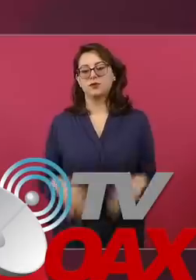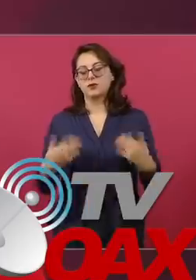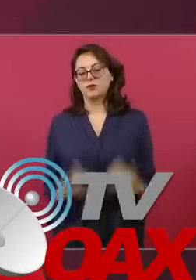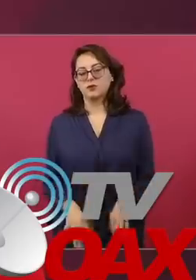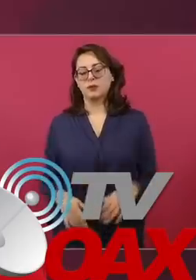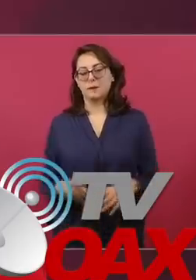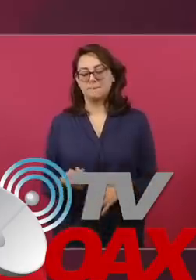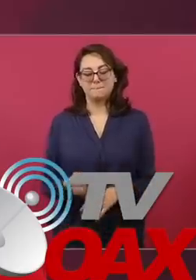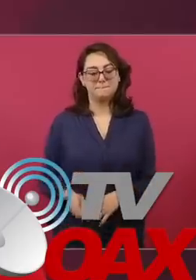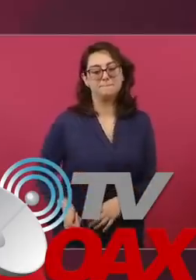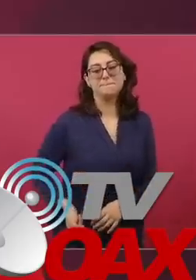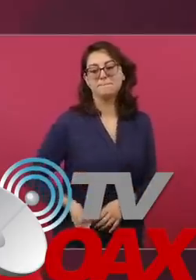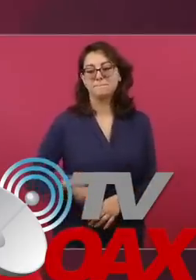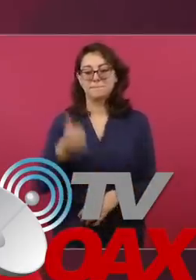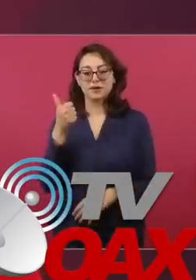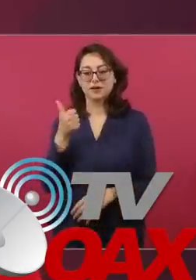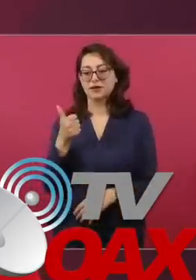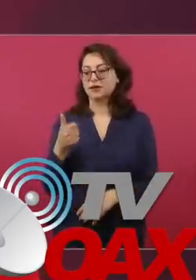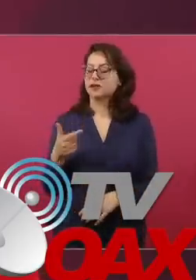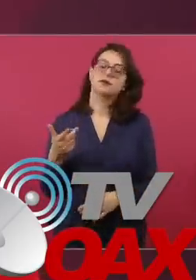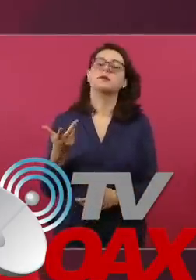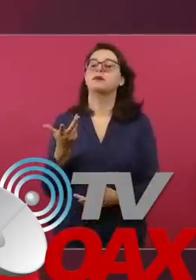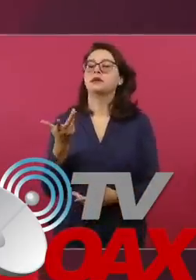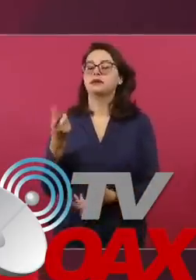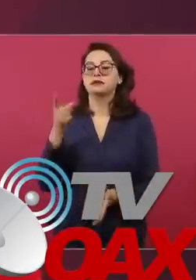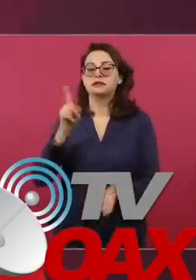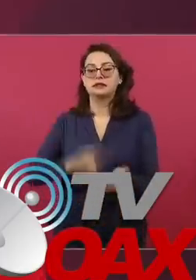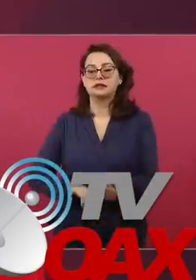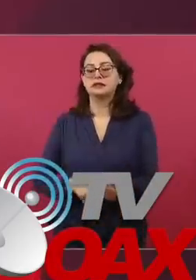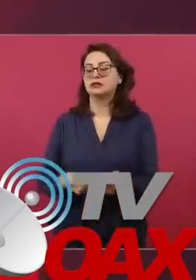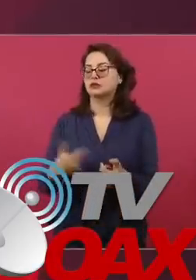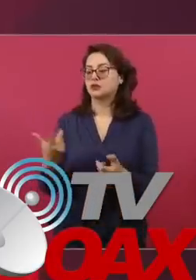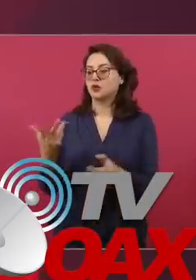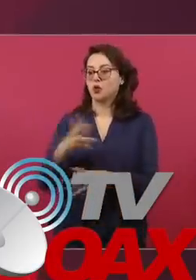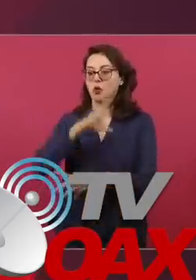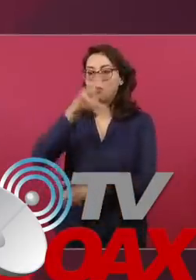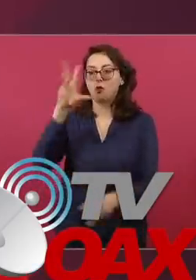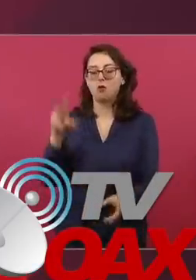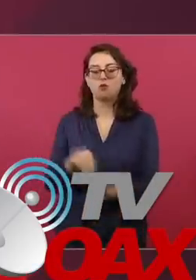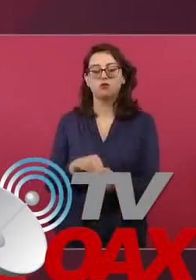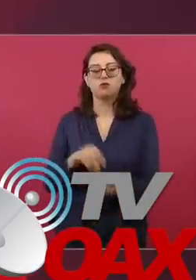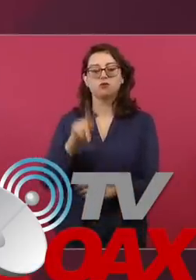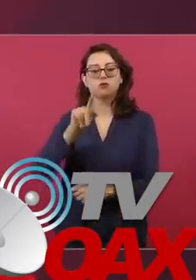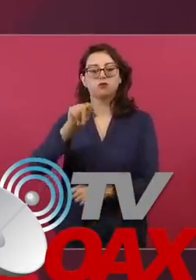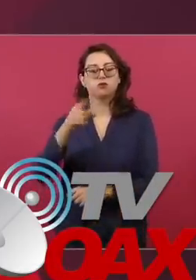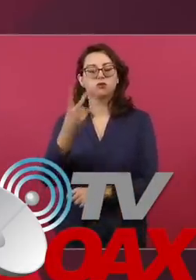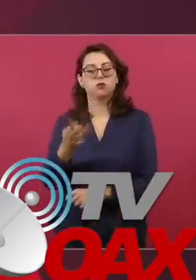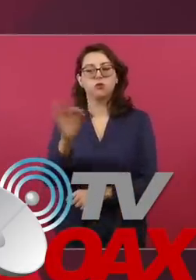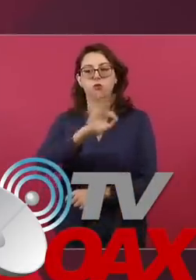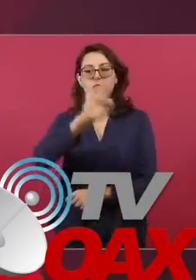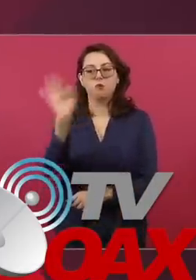de este país con un 72% de contenido nacional, pero no solo eso, fabricado